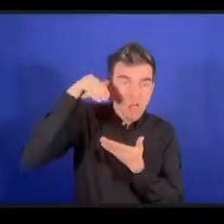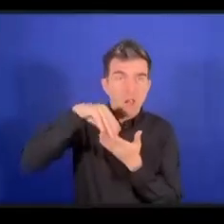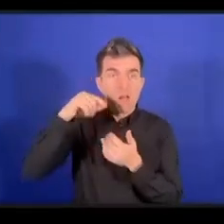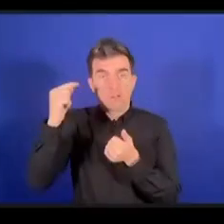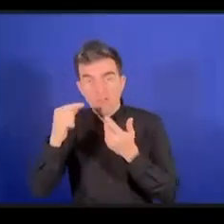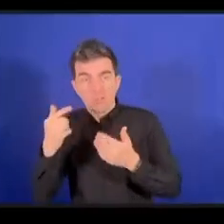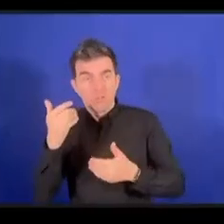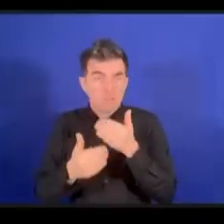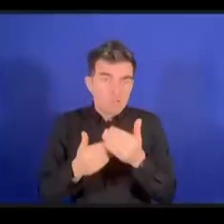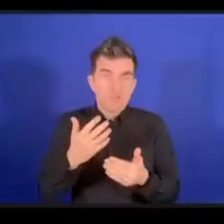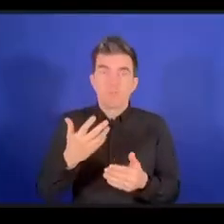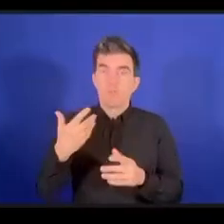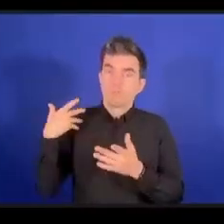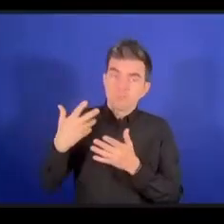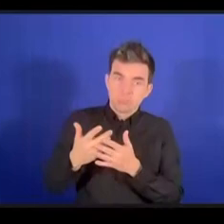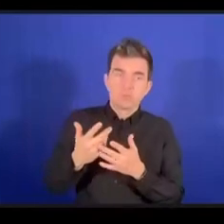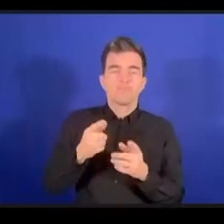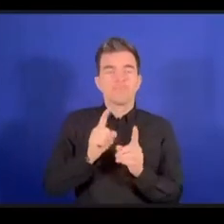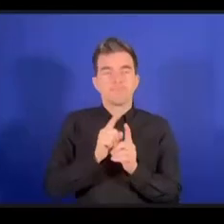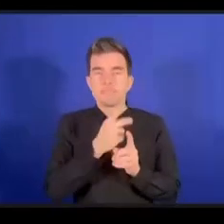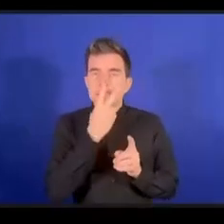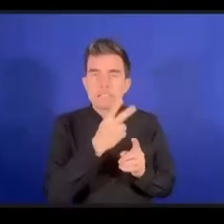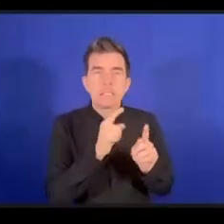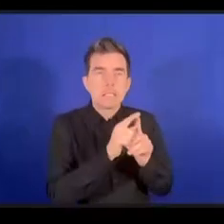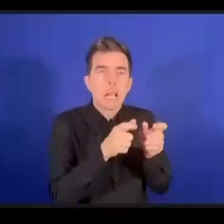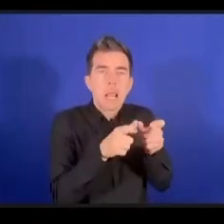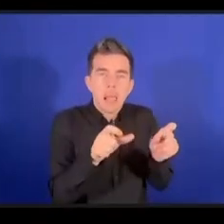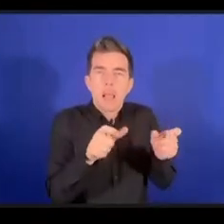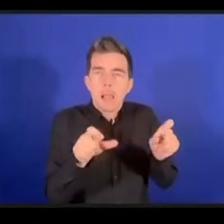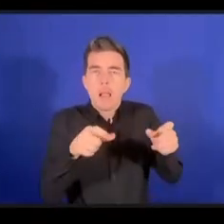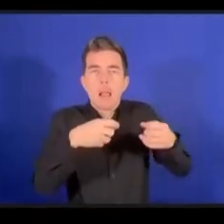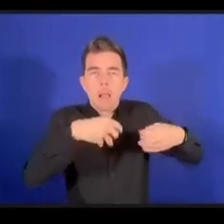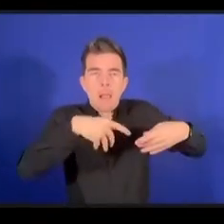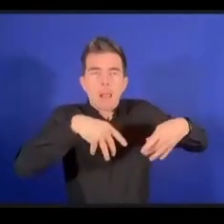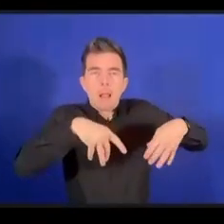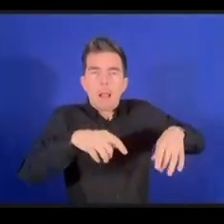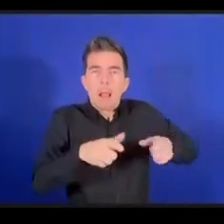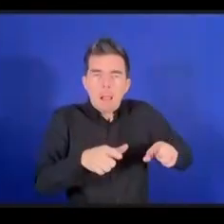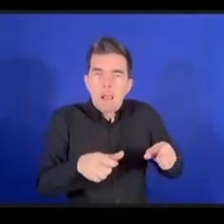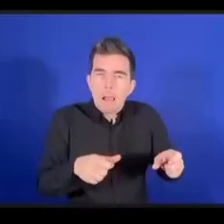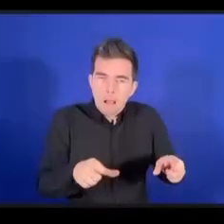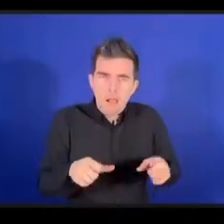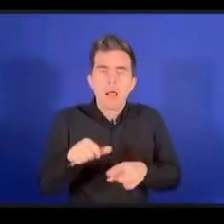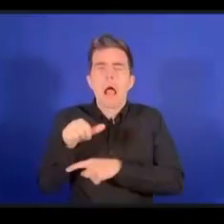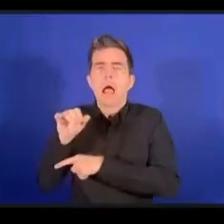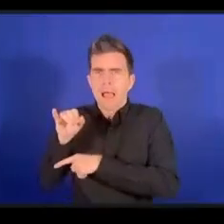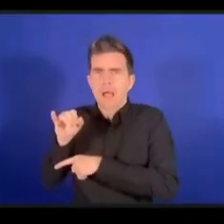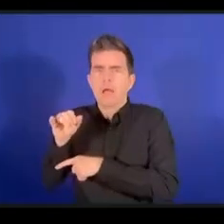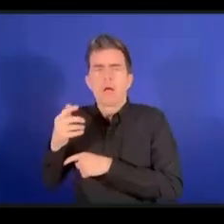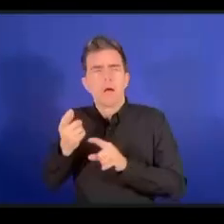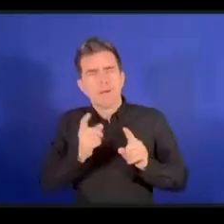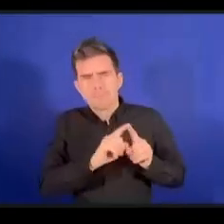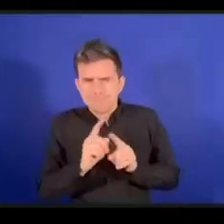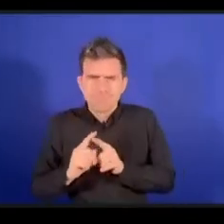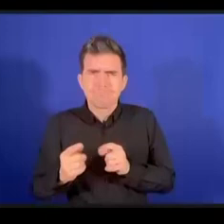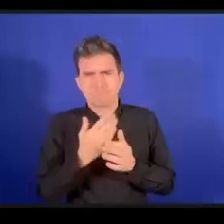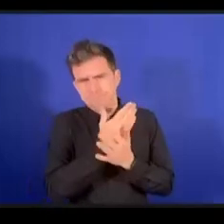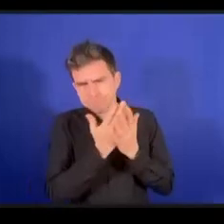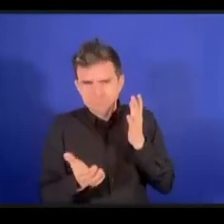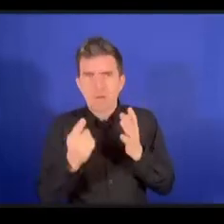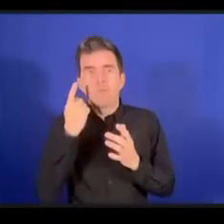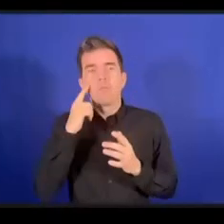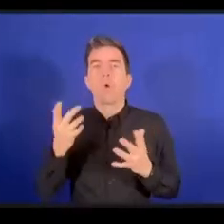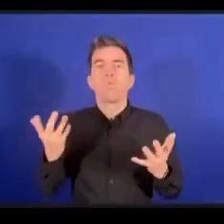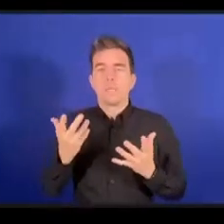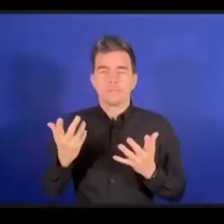iniciales de desarrollo y en la Inteligencia artificial hay herramientas que permiten manejar cosas de manera